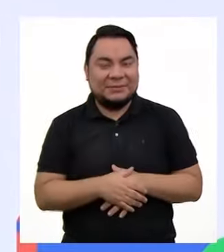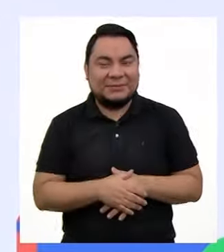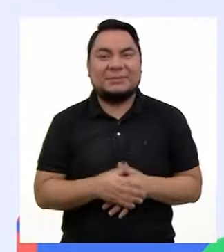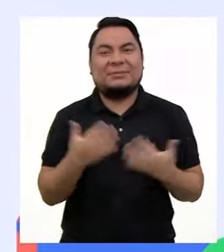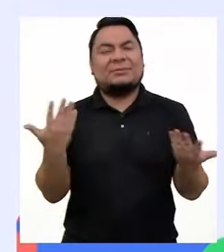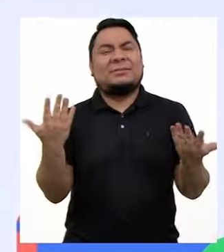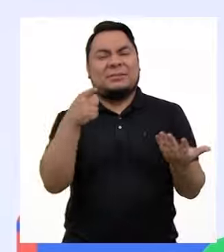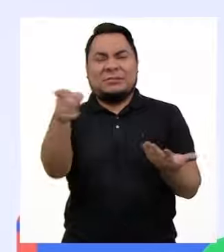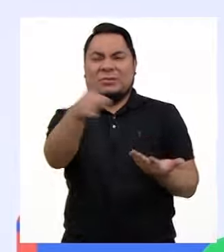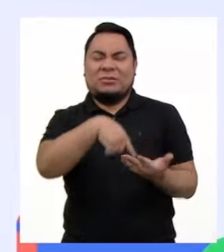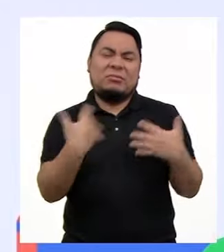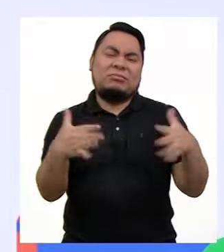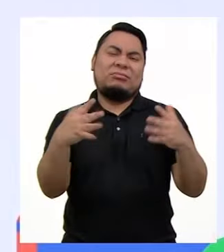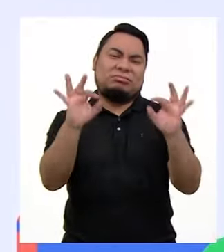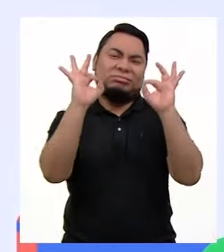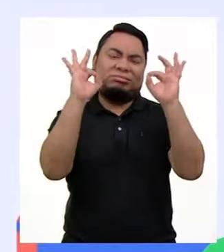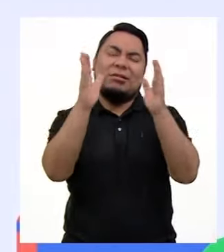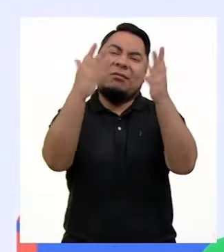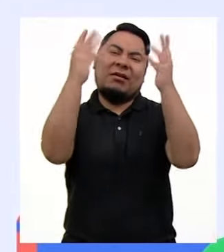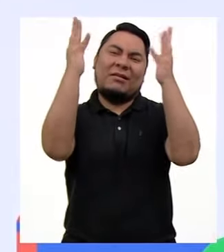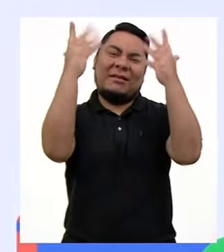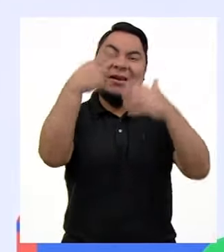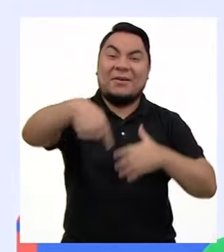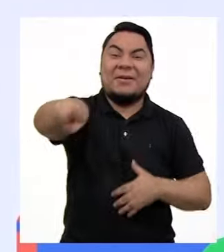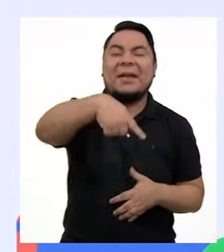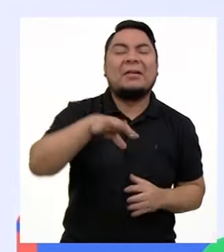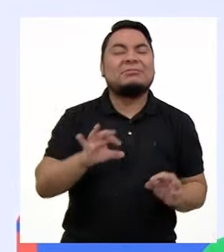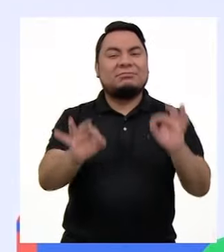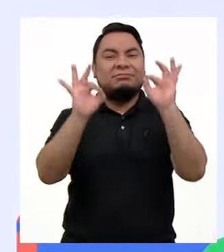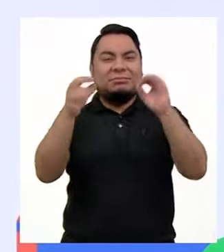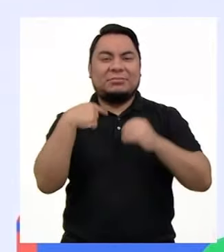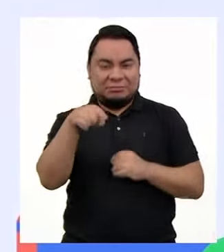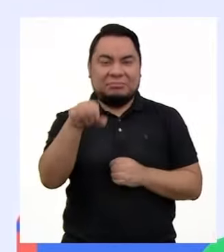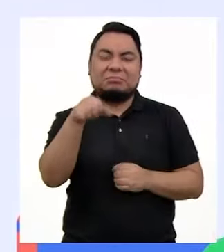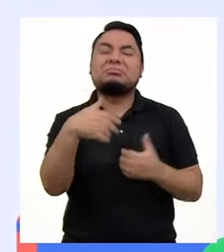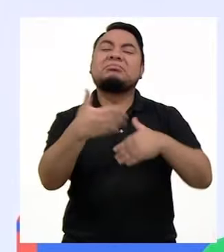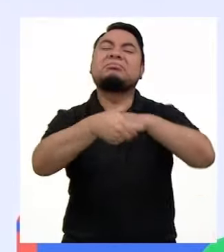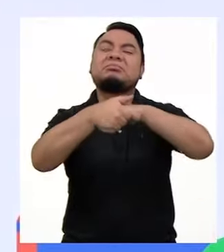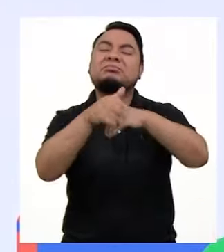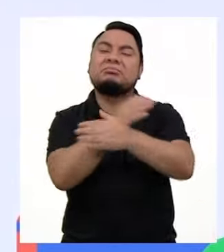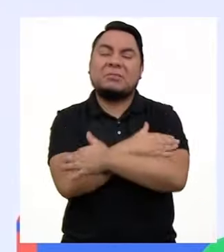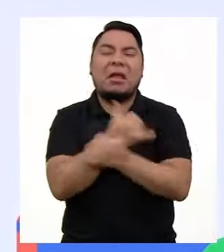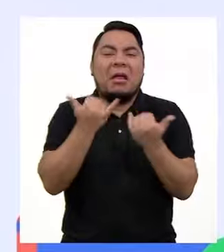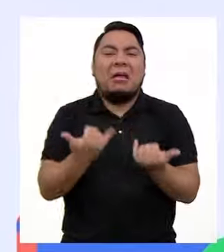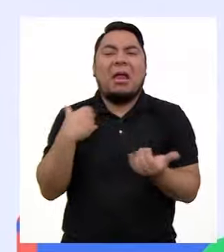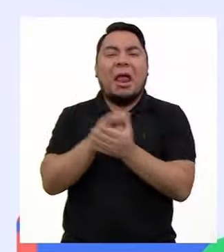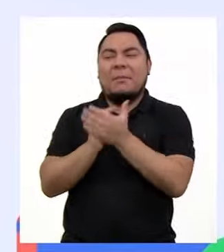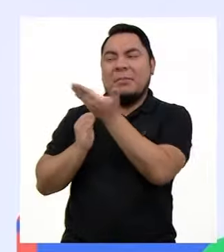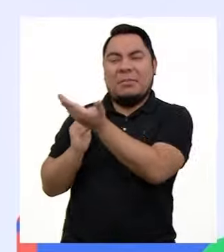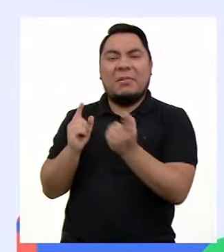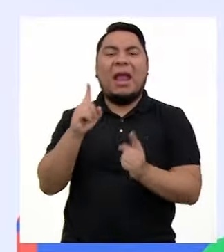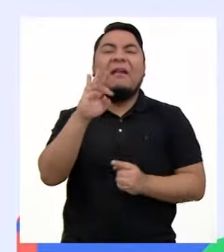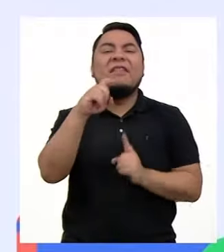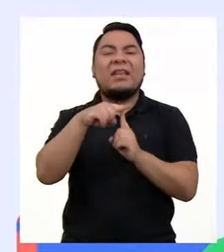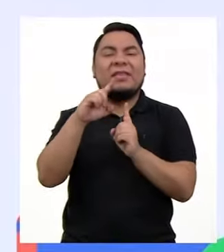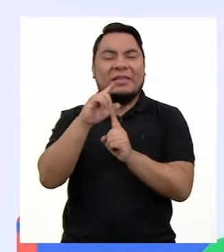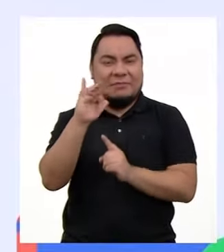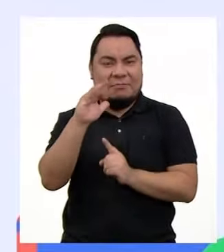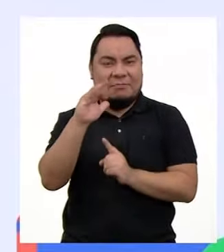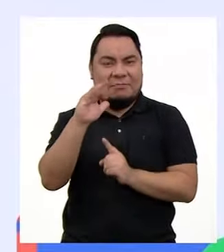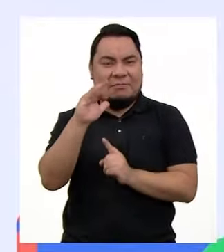niños más majos, bravo, bravísimo. Lo han hecho genial, os felicito. Ahora los voy a dejar con mi amiga Fátima. Y yo les